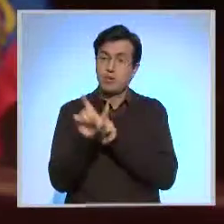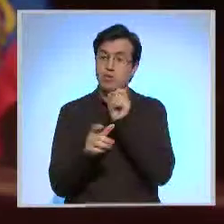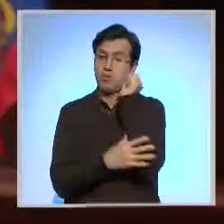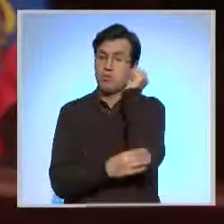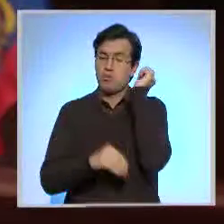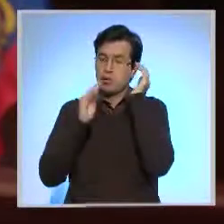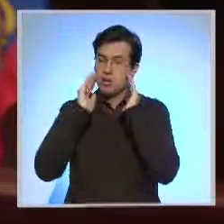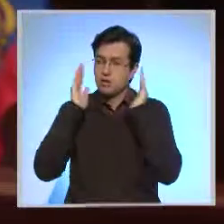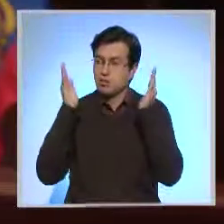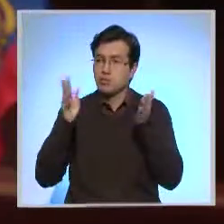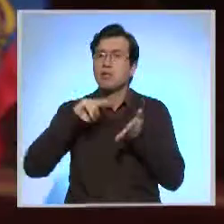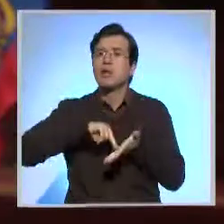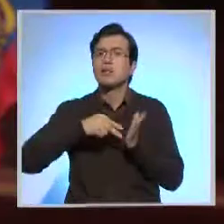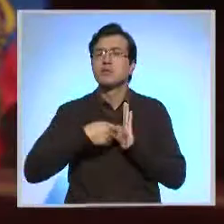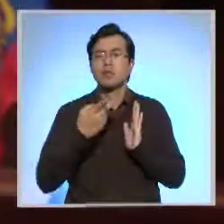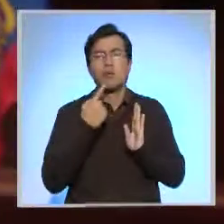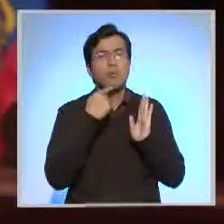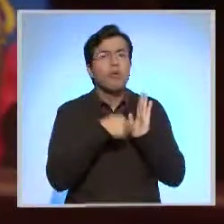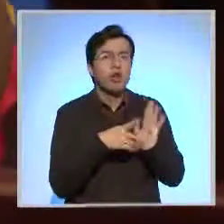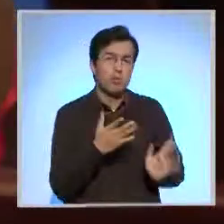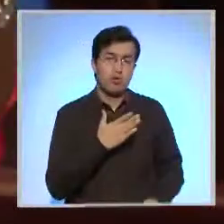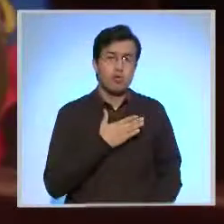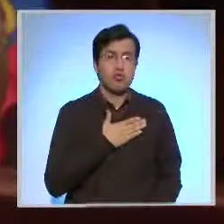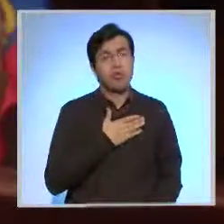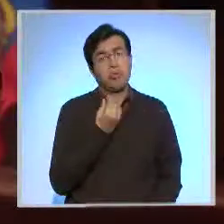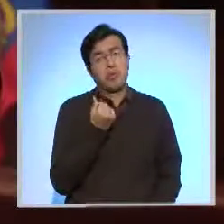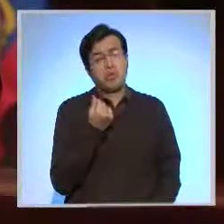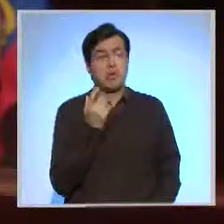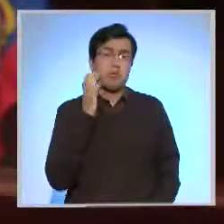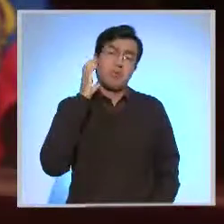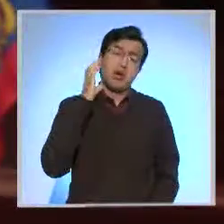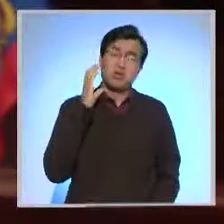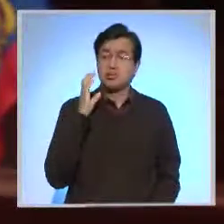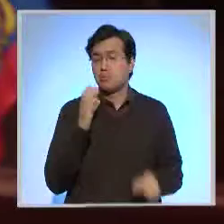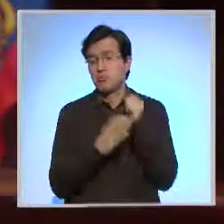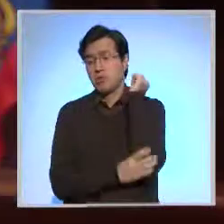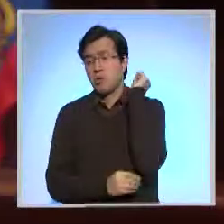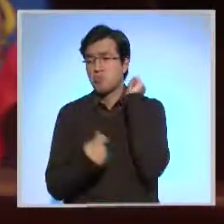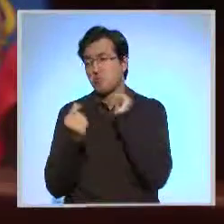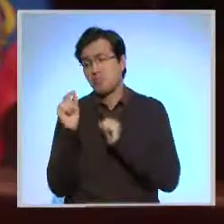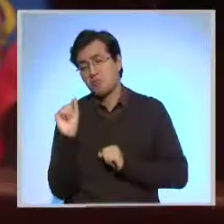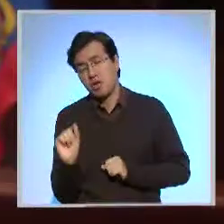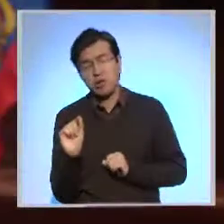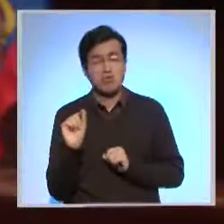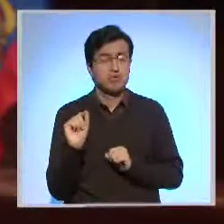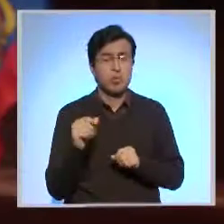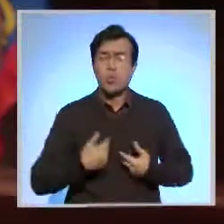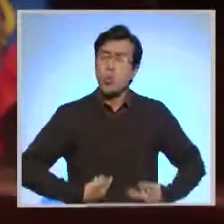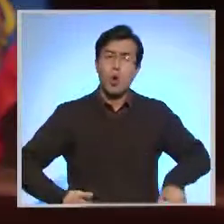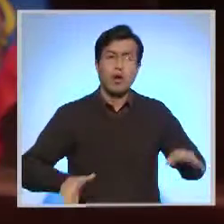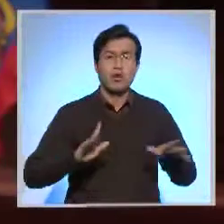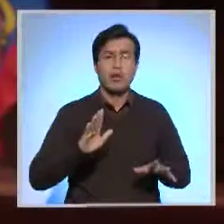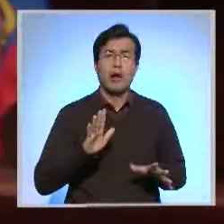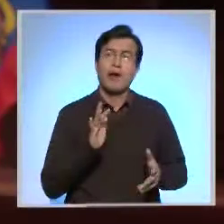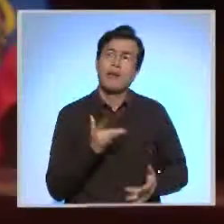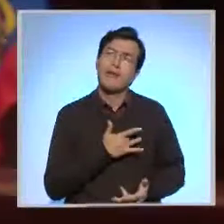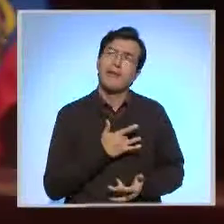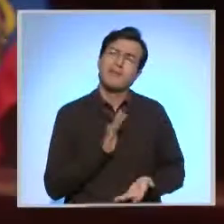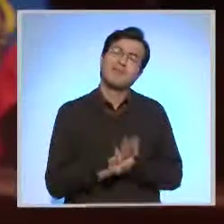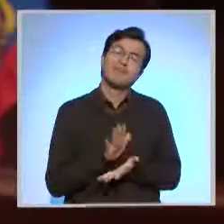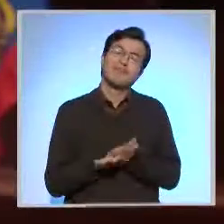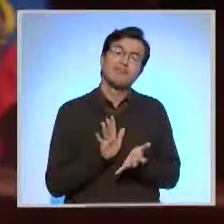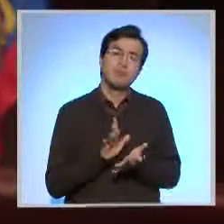eso significa que ninguno de nosotros los que más tienen los que menos tienen los que tenemos algo etcétera podemos dormir